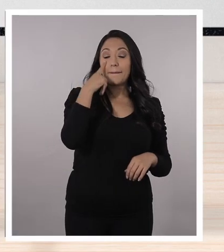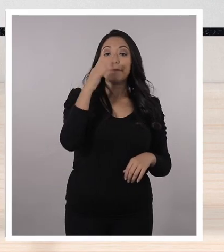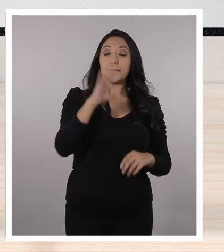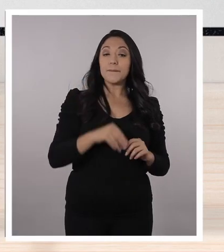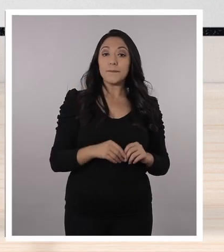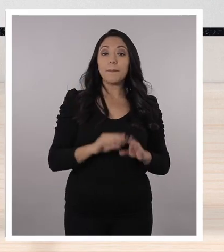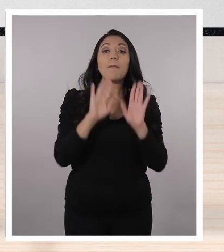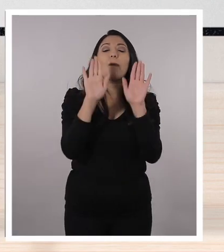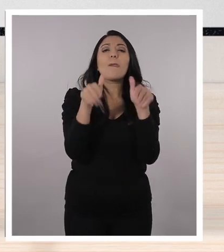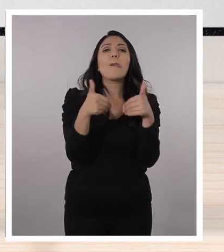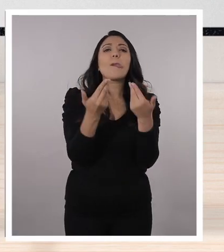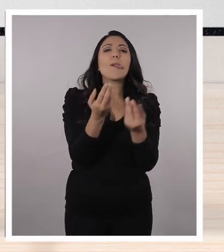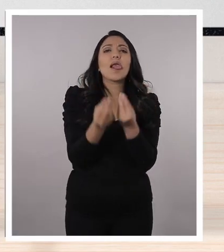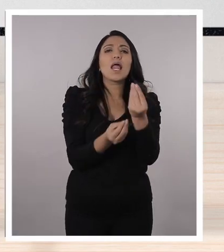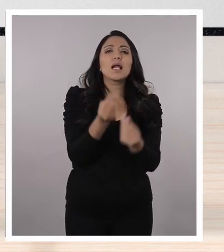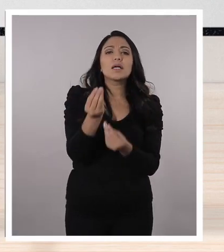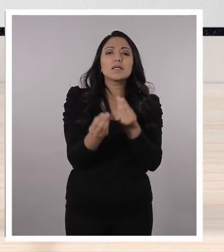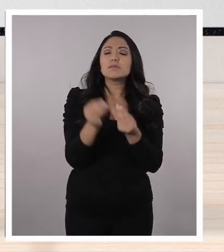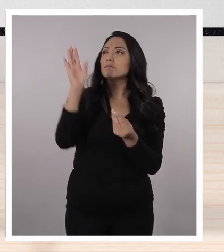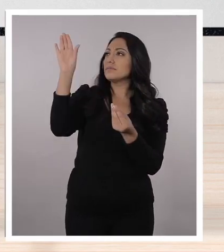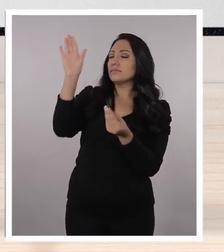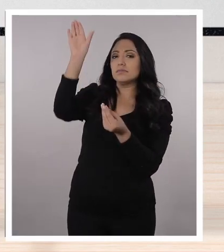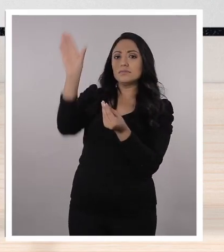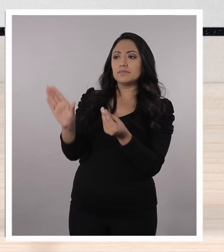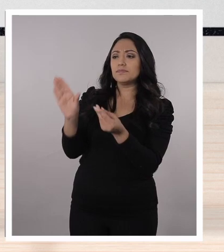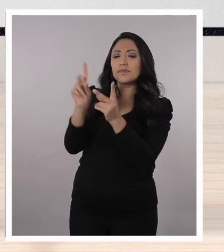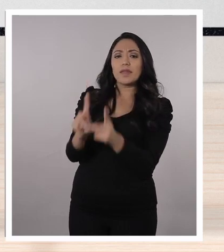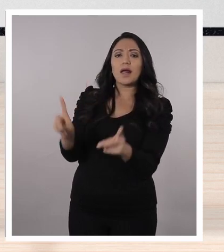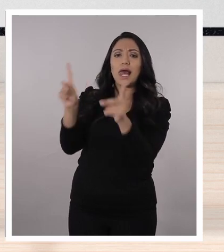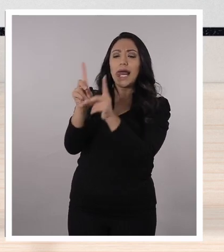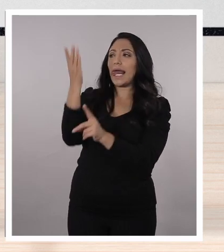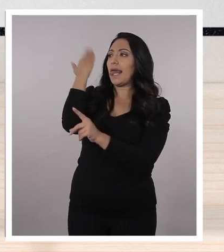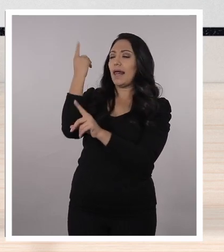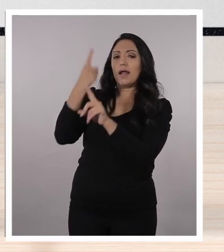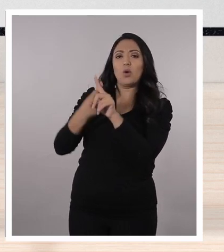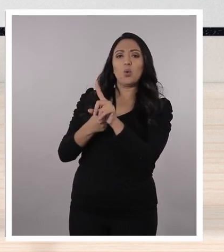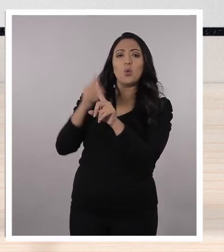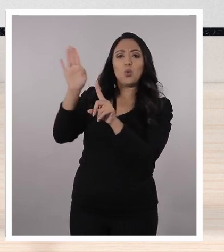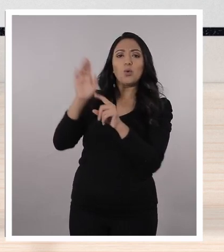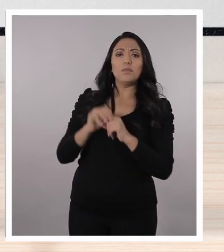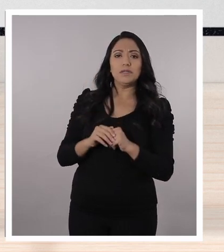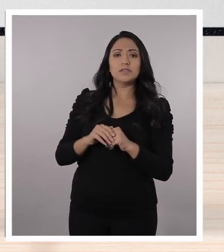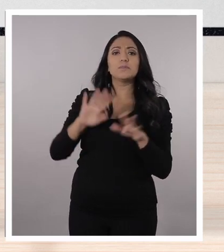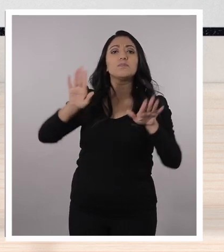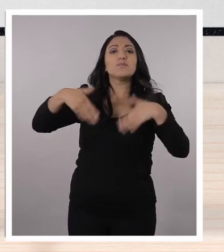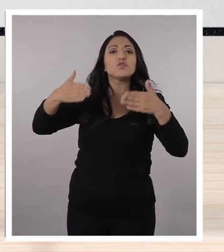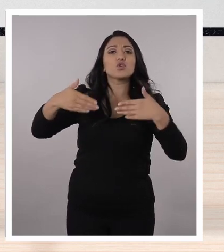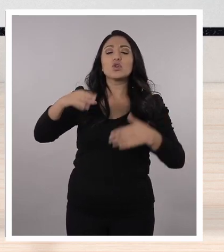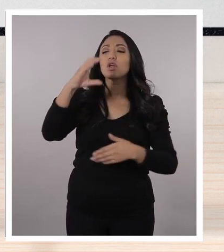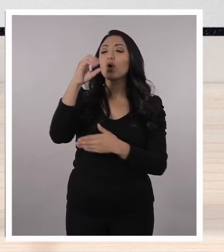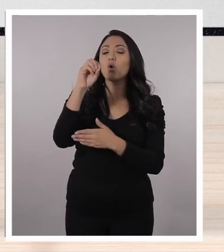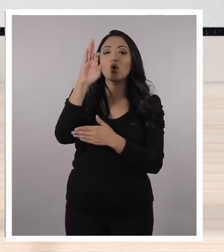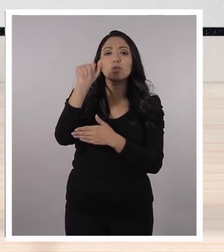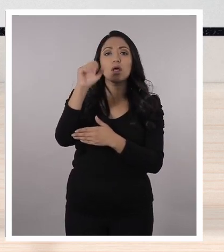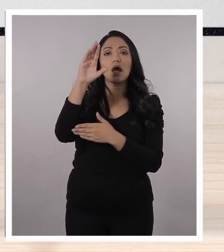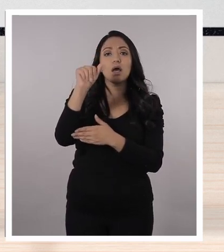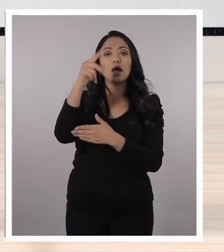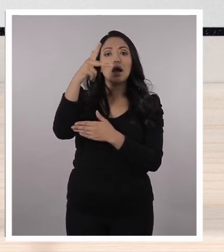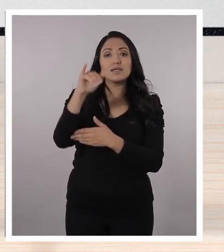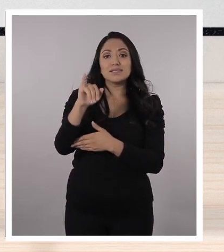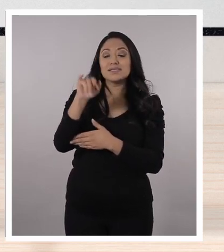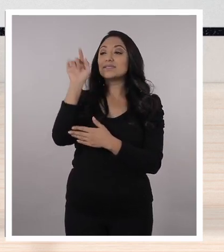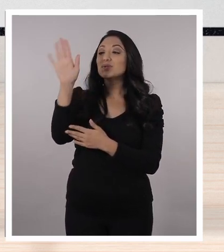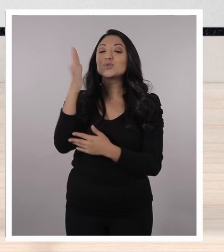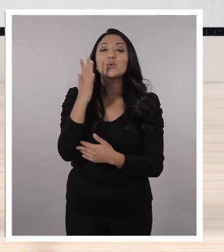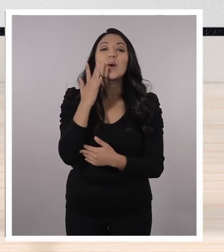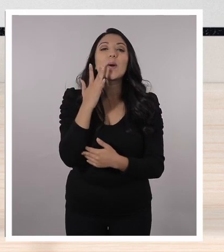Miren, chicos y chicas, aquí tenemos los datos de una investigación que hicimos hace un mes en un barrio de Cotacachi, en donde preguntamos los sabores